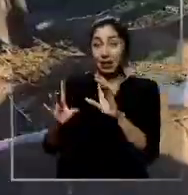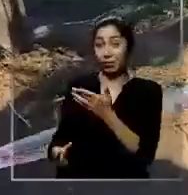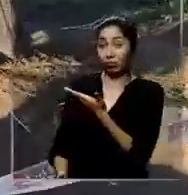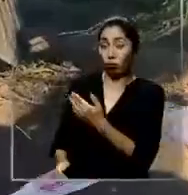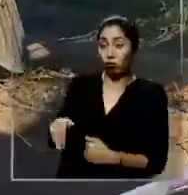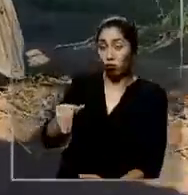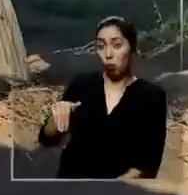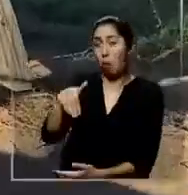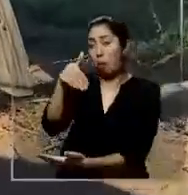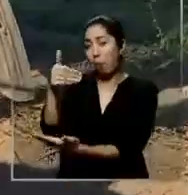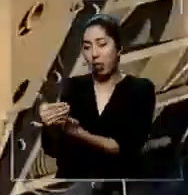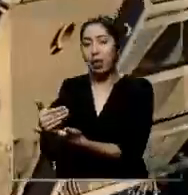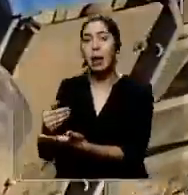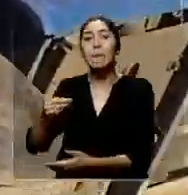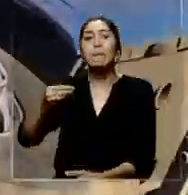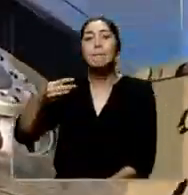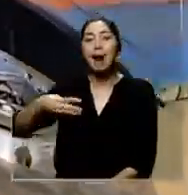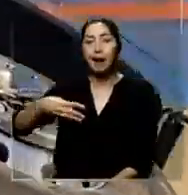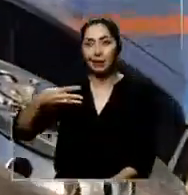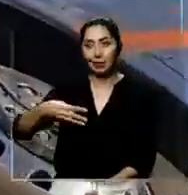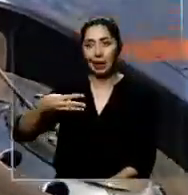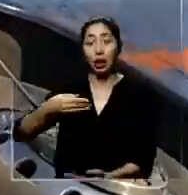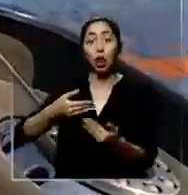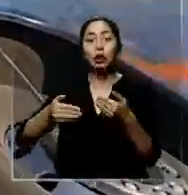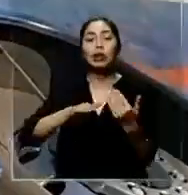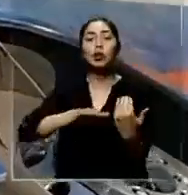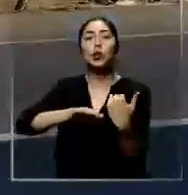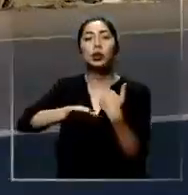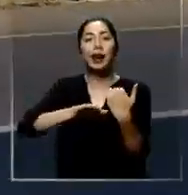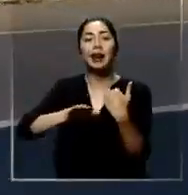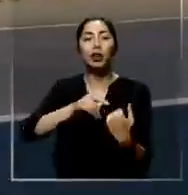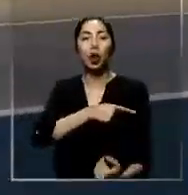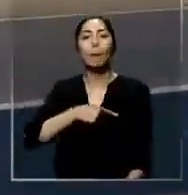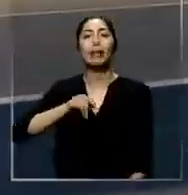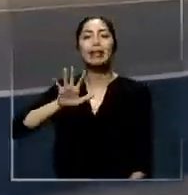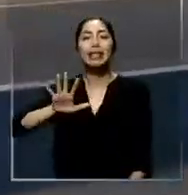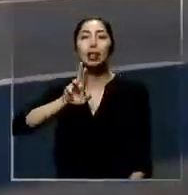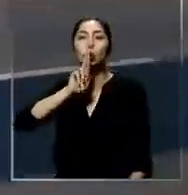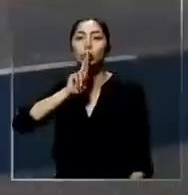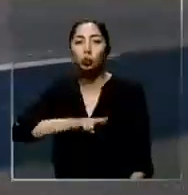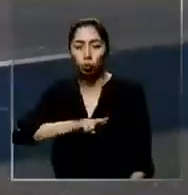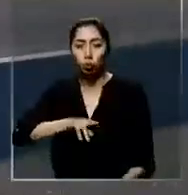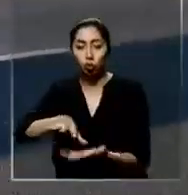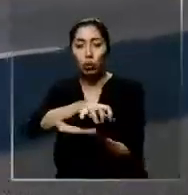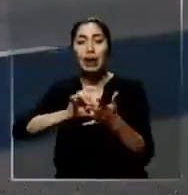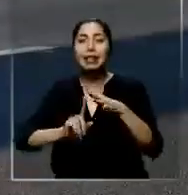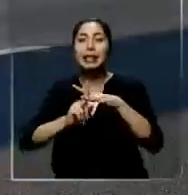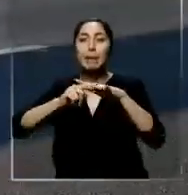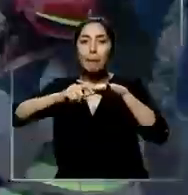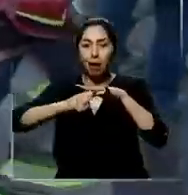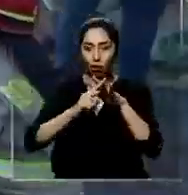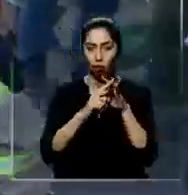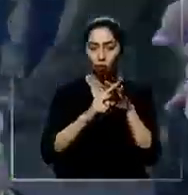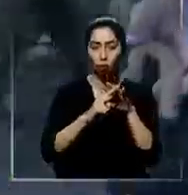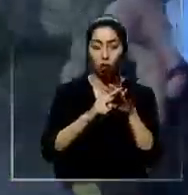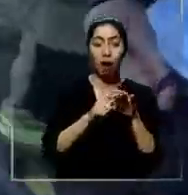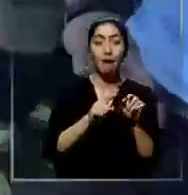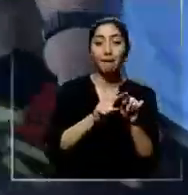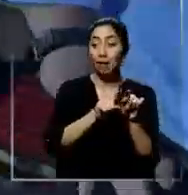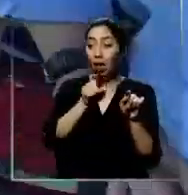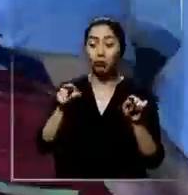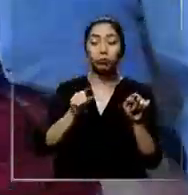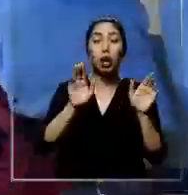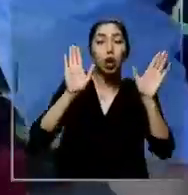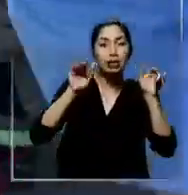este martes a la altura del kilómetro 160 de la ruta 5 Sur en Chimbarongo. El viaje sería de Los Ángeles hasta Santiago. Por causas